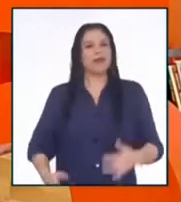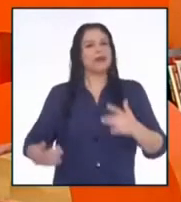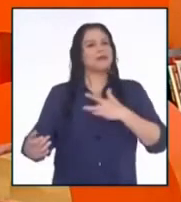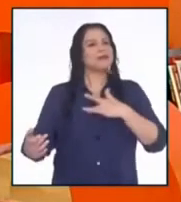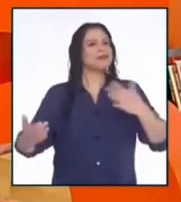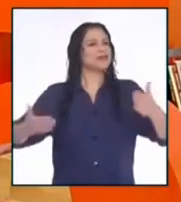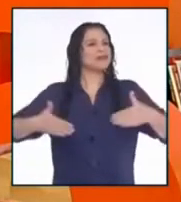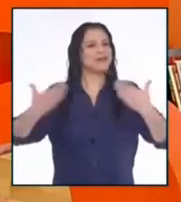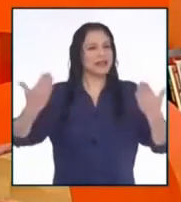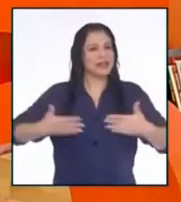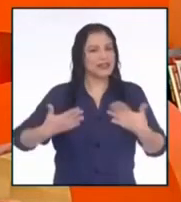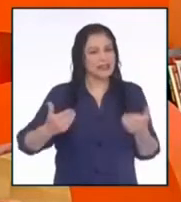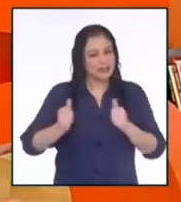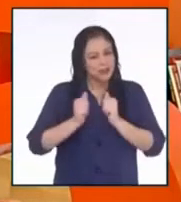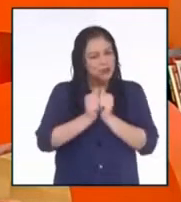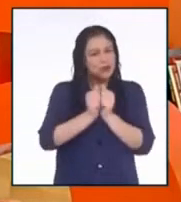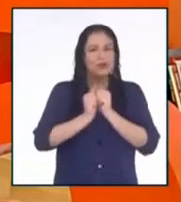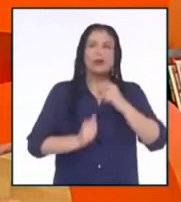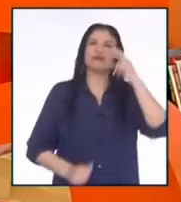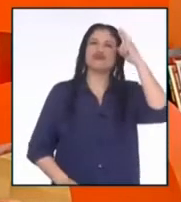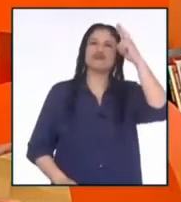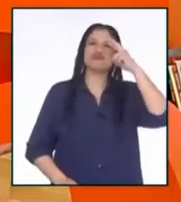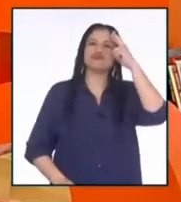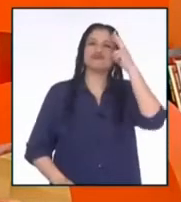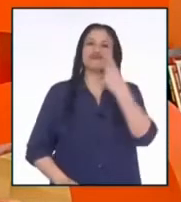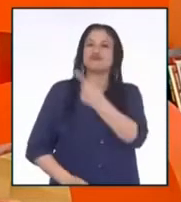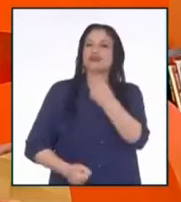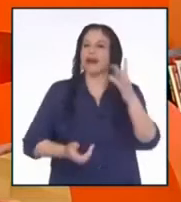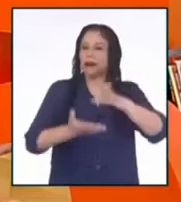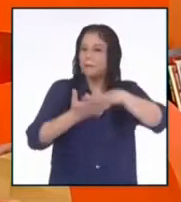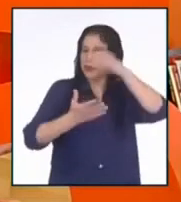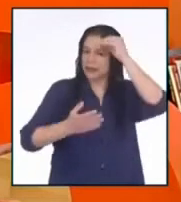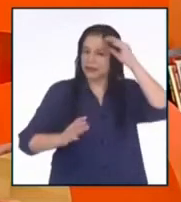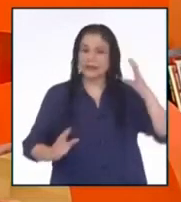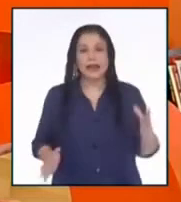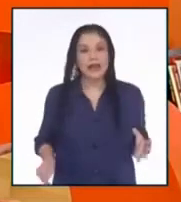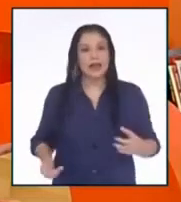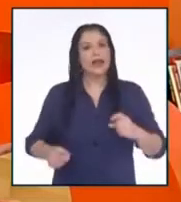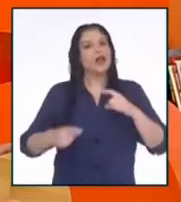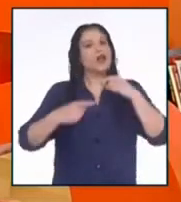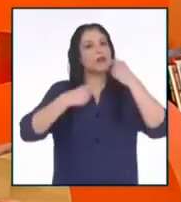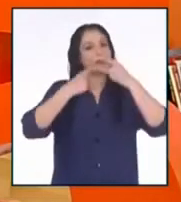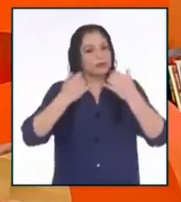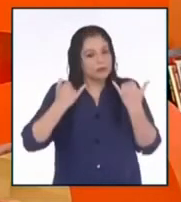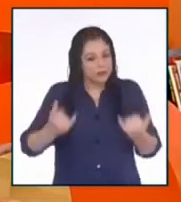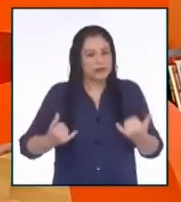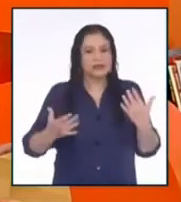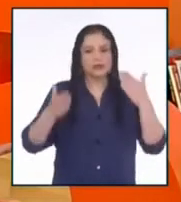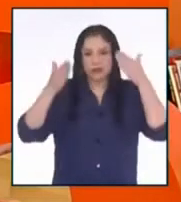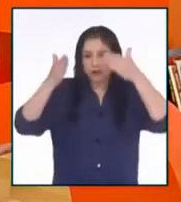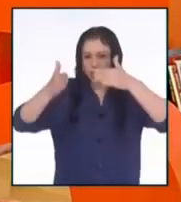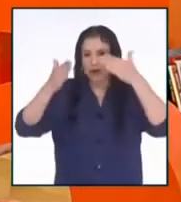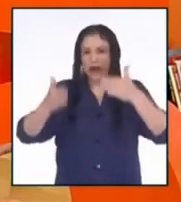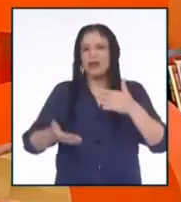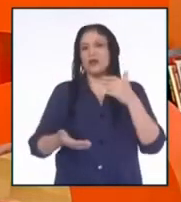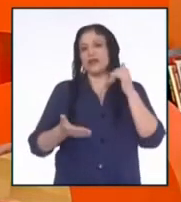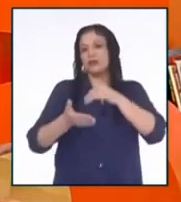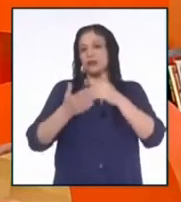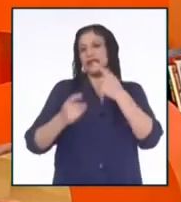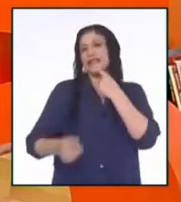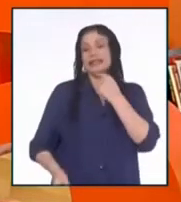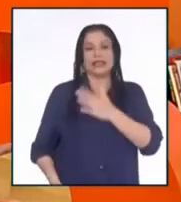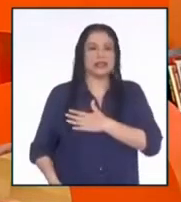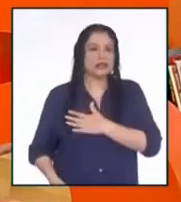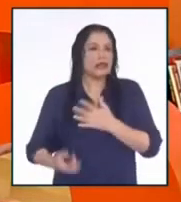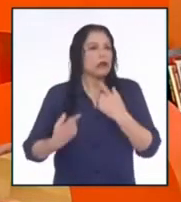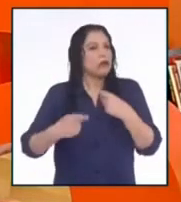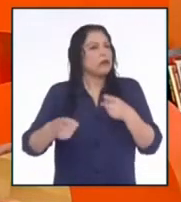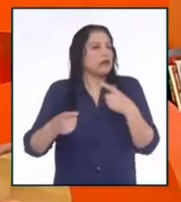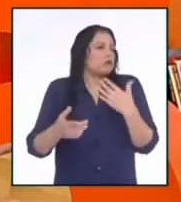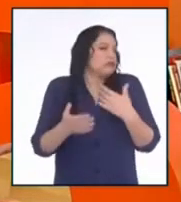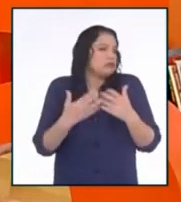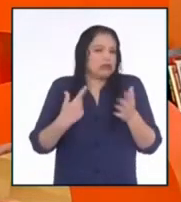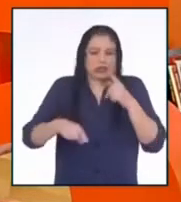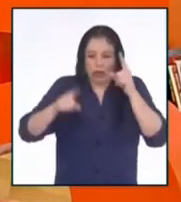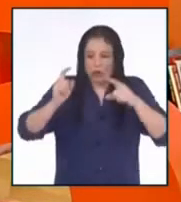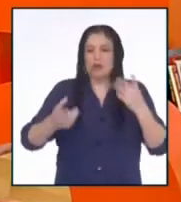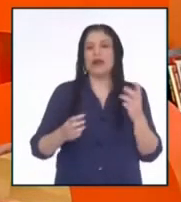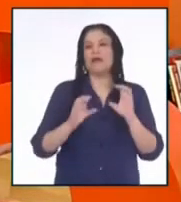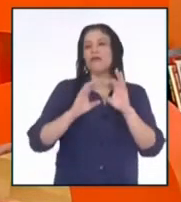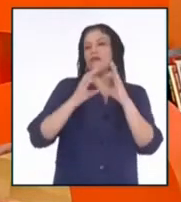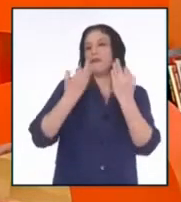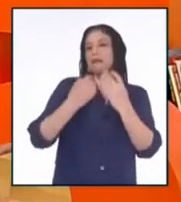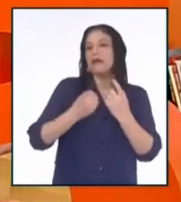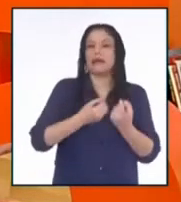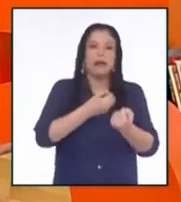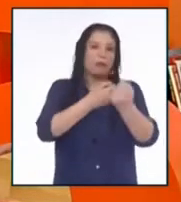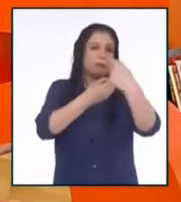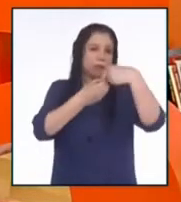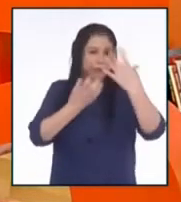muy contento de seguir reflexionando sobre nuestros aprendizajes. Como dijimos, este programa está dirigido a estudiantes de quinto de secundaria. Pero si hay algún familiar en